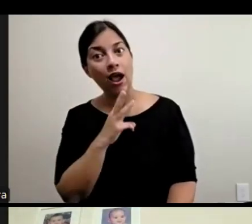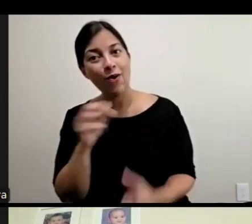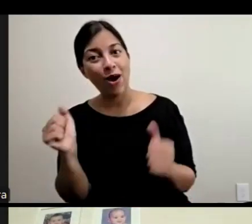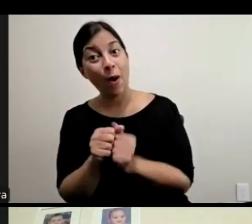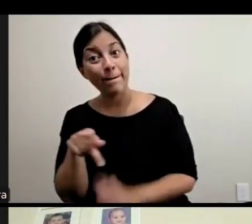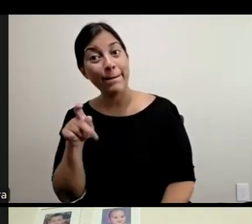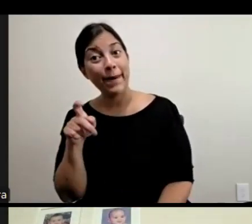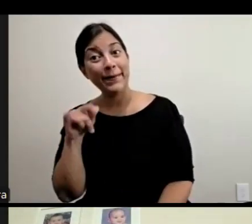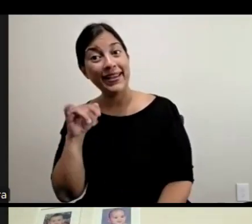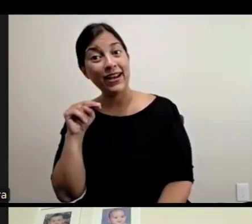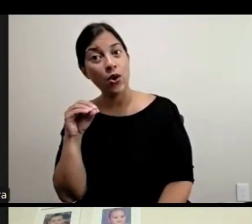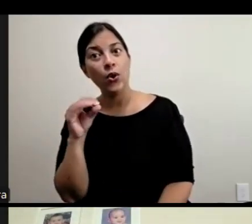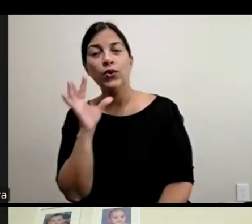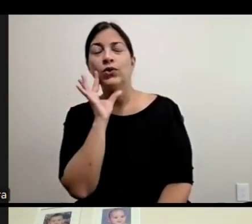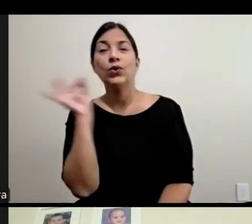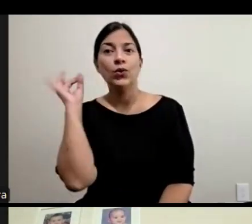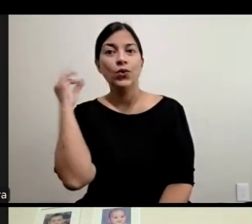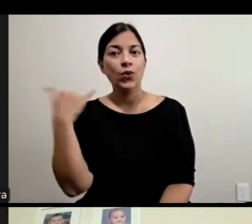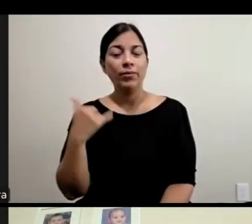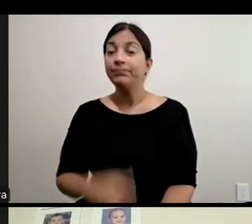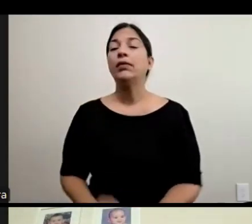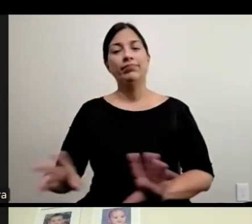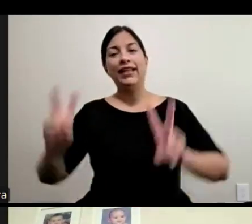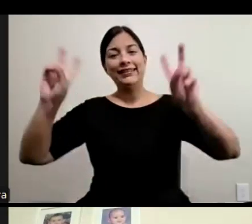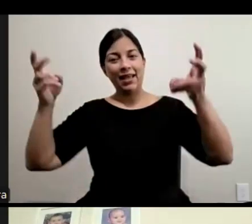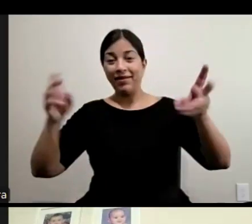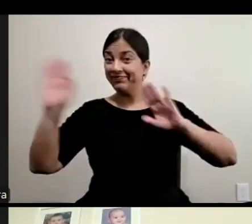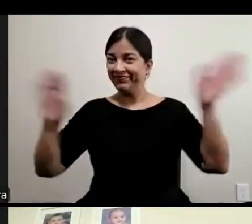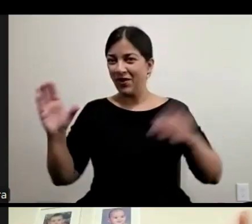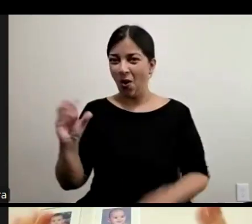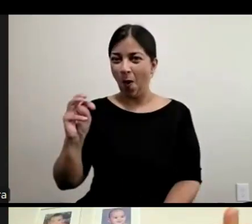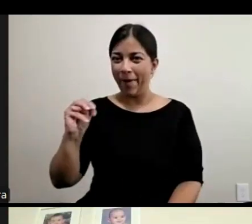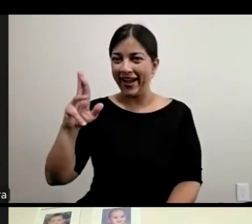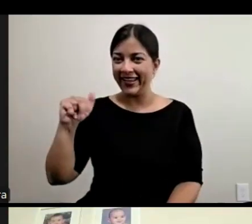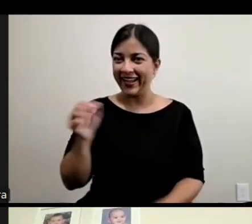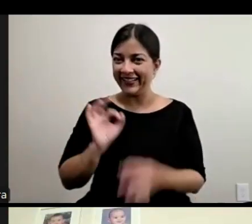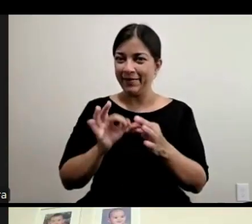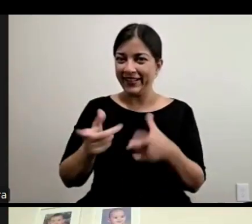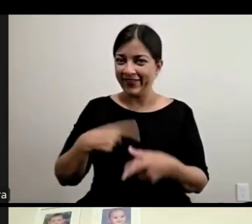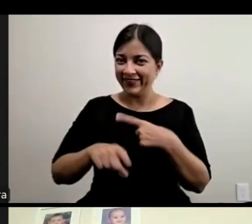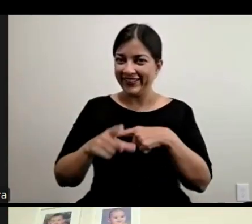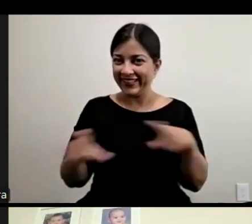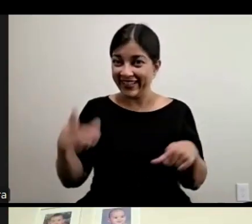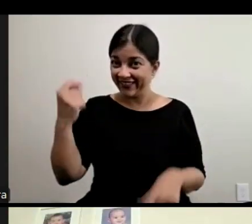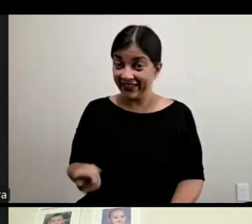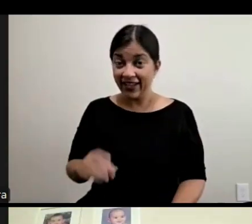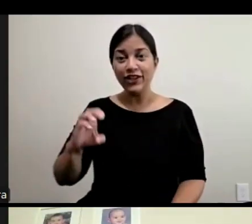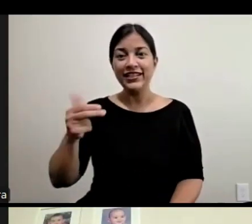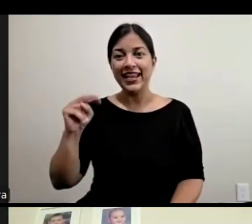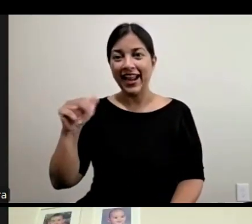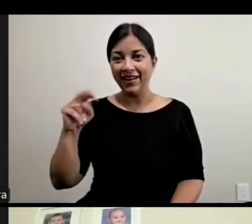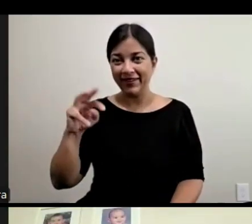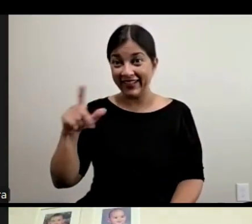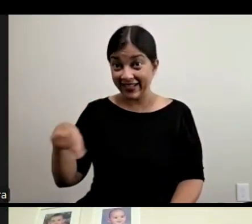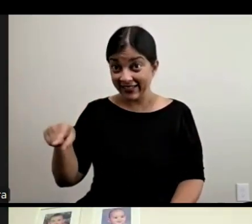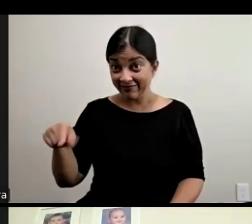que. Pero mira, vamos a pasar al próximo tema. Vamos a saludar a Omaira Cavilla, nuestra intérprete de lenguaje de señas, como todos los martes. Chenan Martínez está al bastidor. ¿Y quién